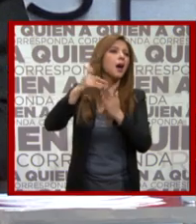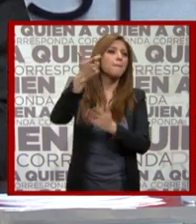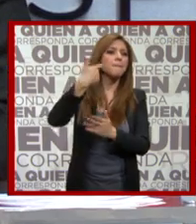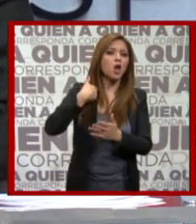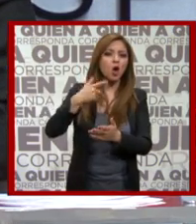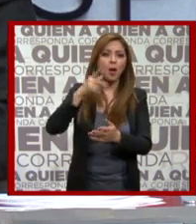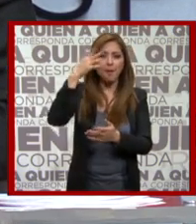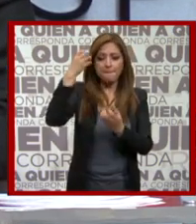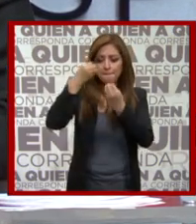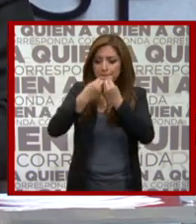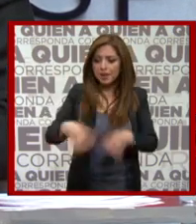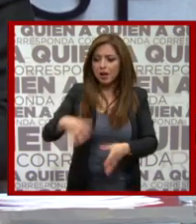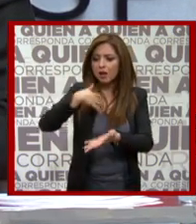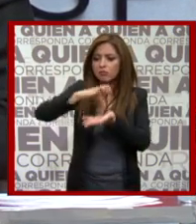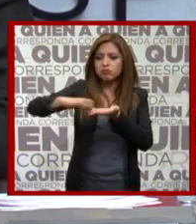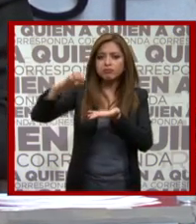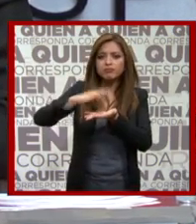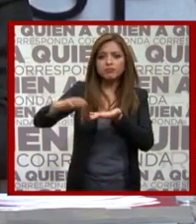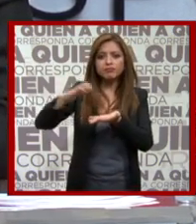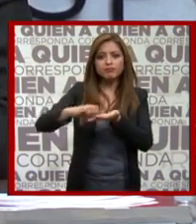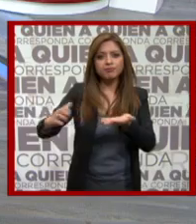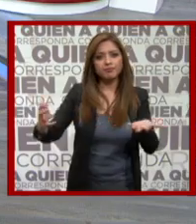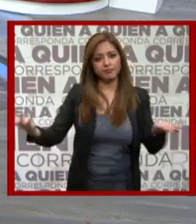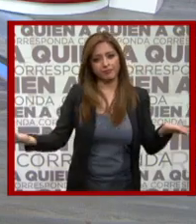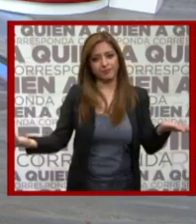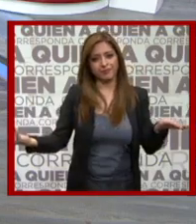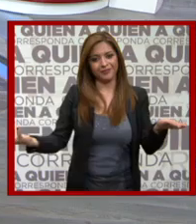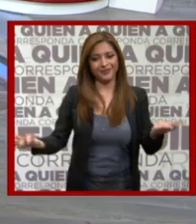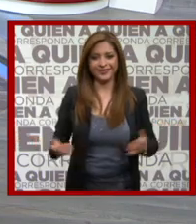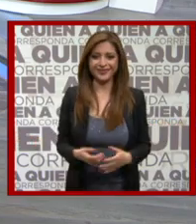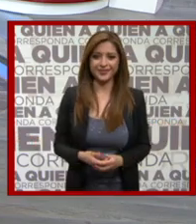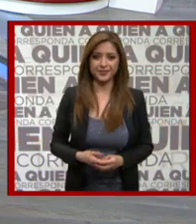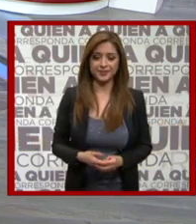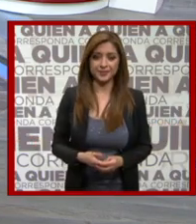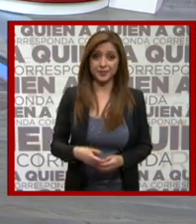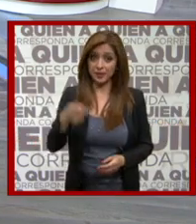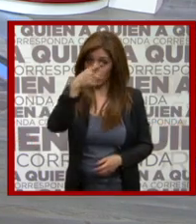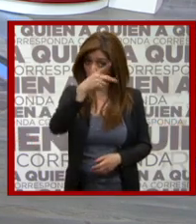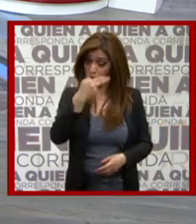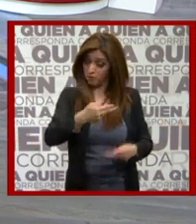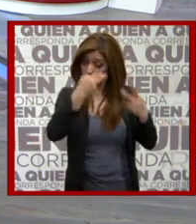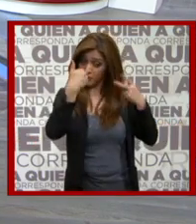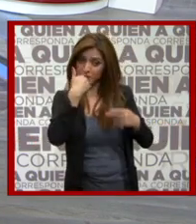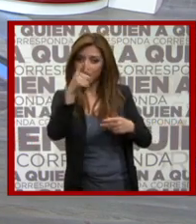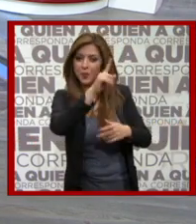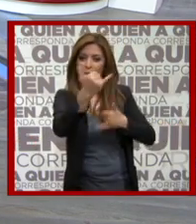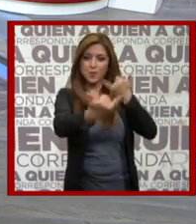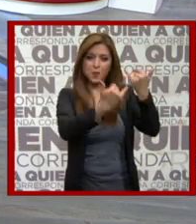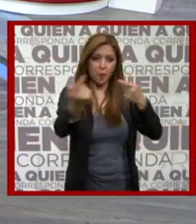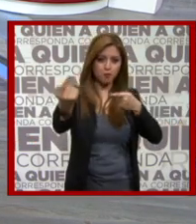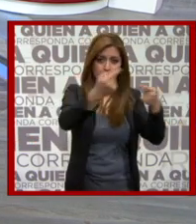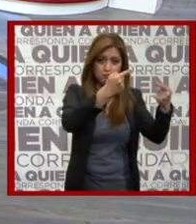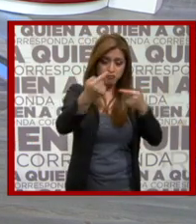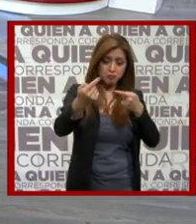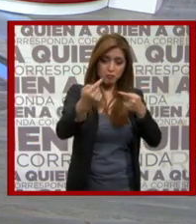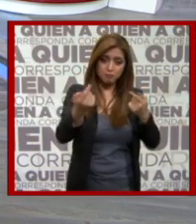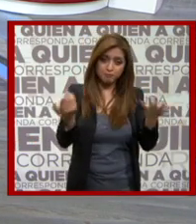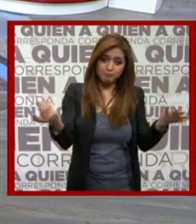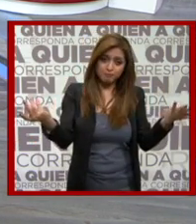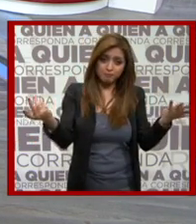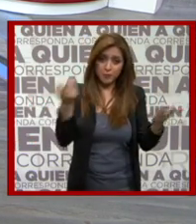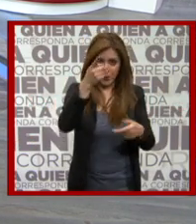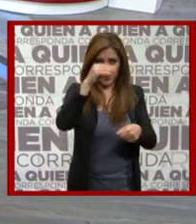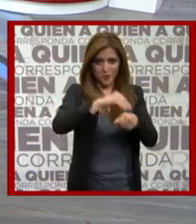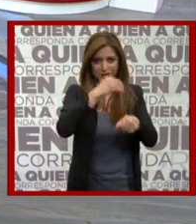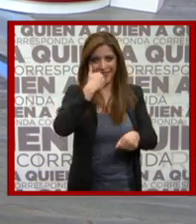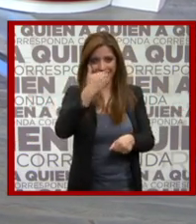No faltará. Vargas, tú eres bueno para los negocios, ¿eh? Sí, ¿verdad? Voy sí, pero para el que te lleva al baile. Muy malo. Inmobiliaria Vargas. Pórtate